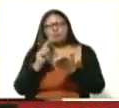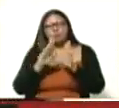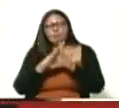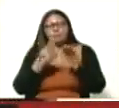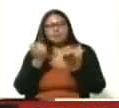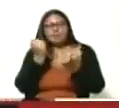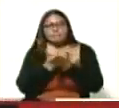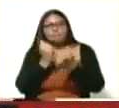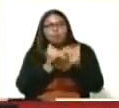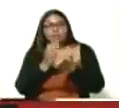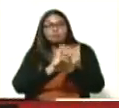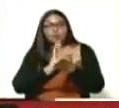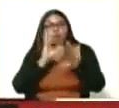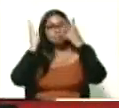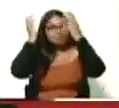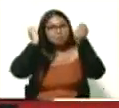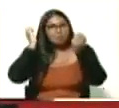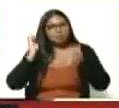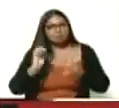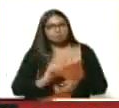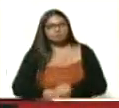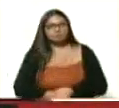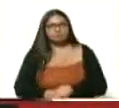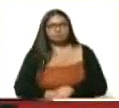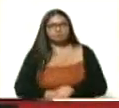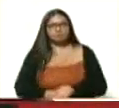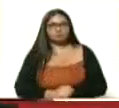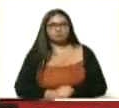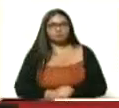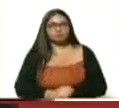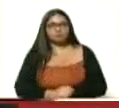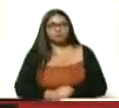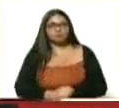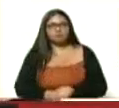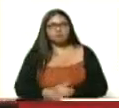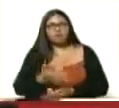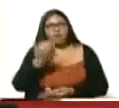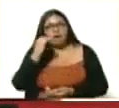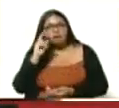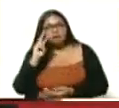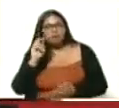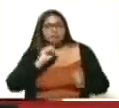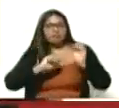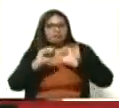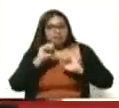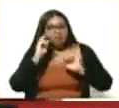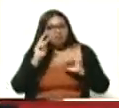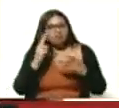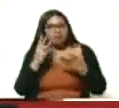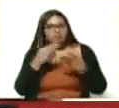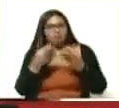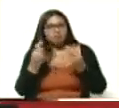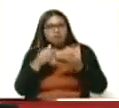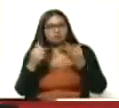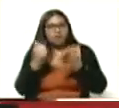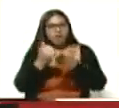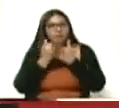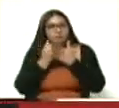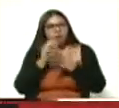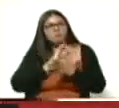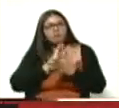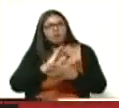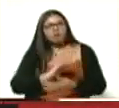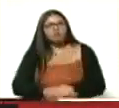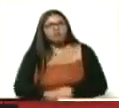liberado en ese momento y no lo hicieron. Entonces, digamos, hay, la defensa tiene, mucho a su favor y